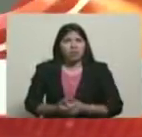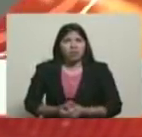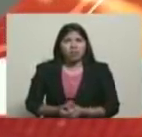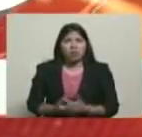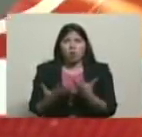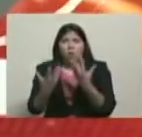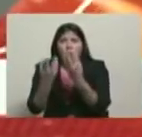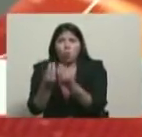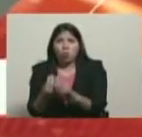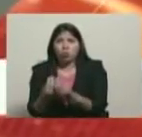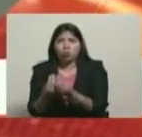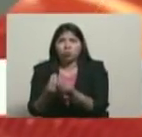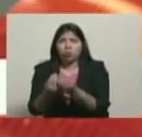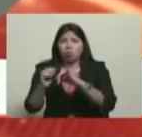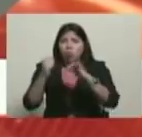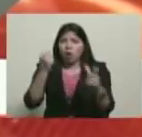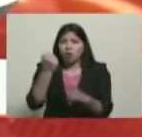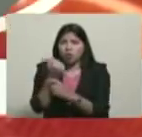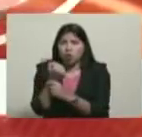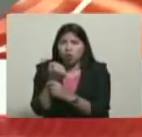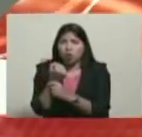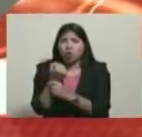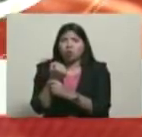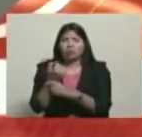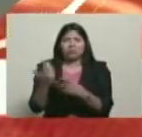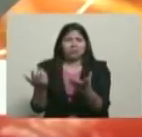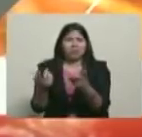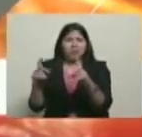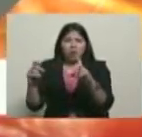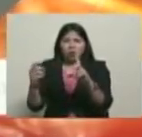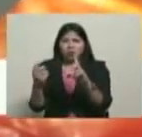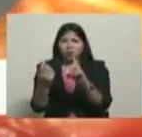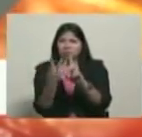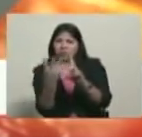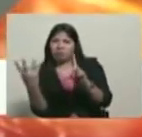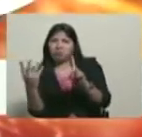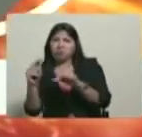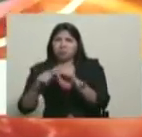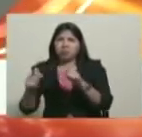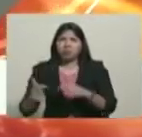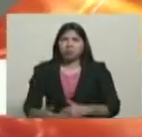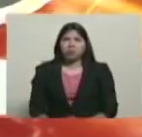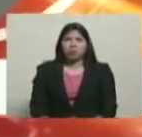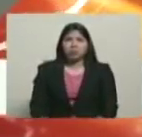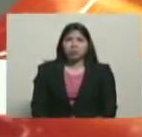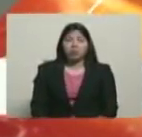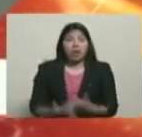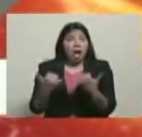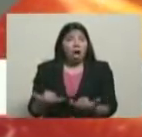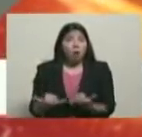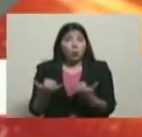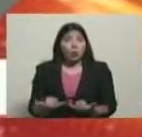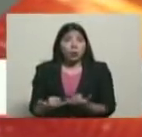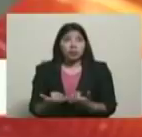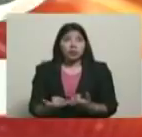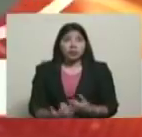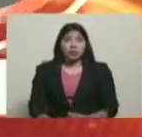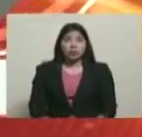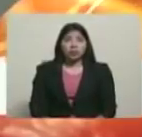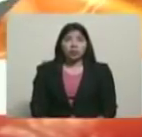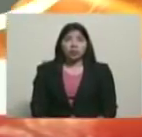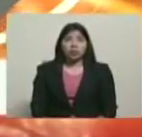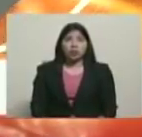ha autoproclamado supuestamente presidente de este país. De manera que en este instante la situación es de